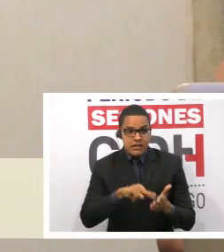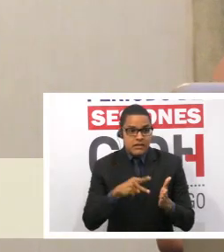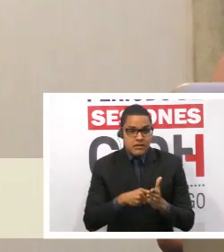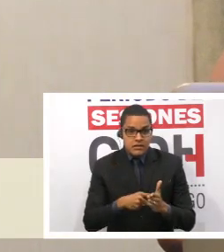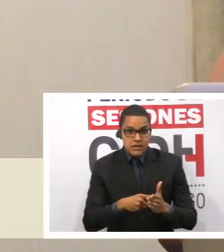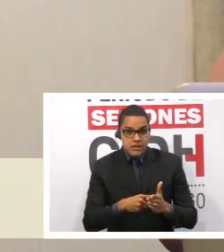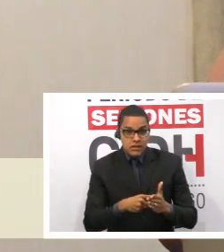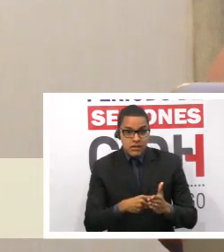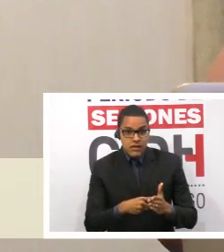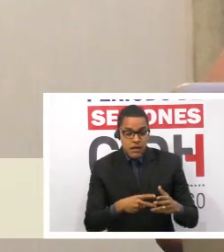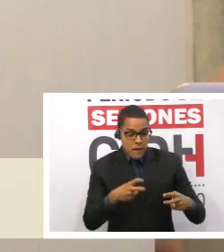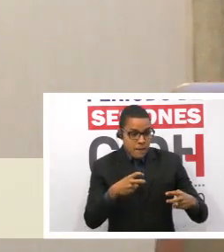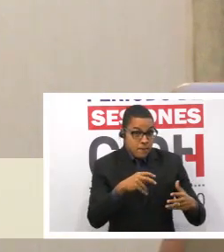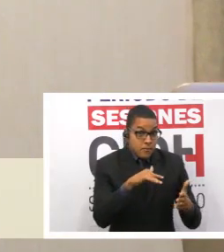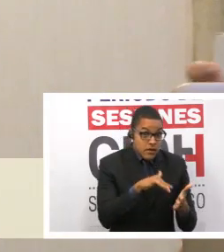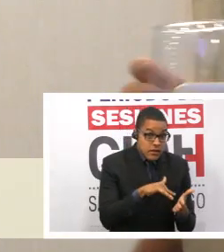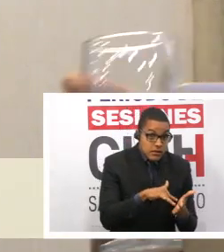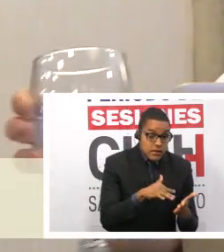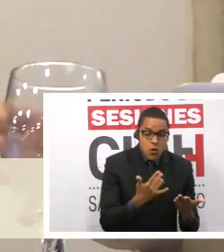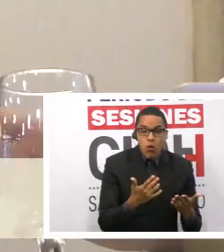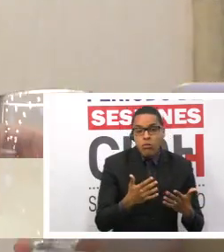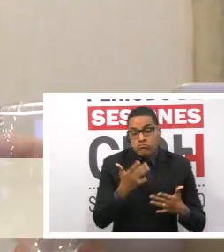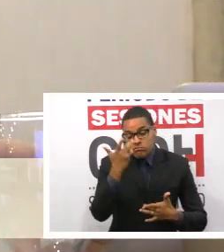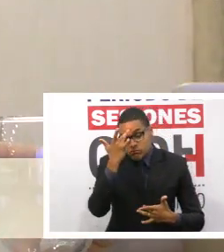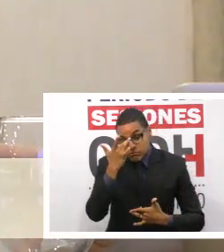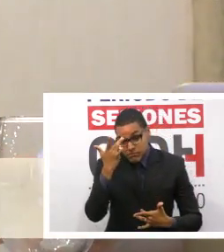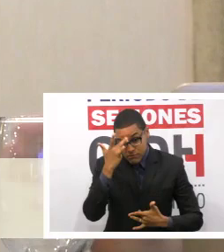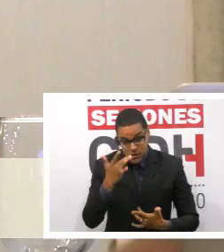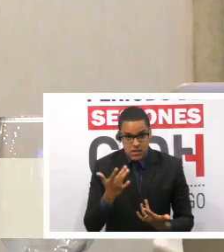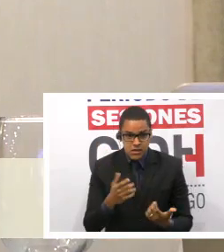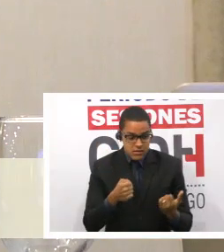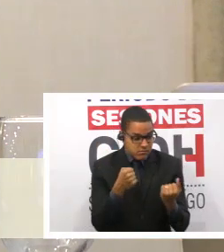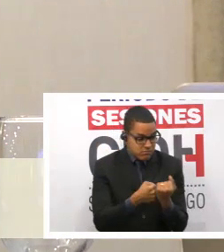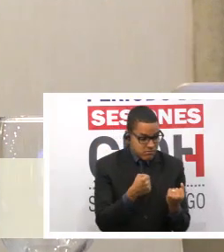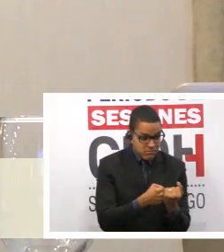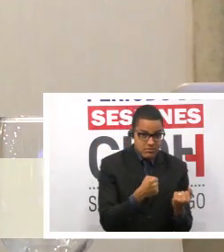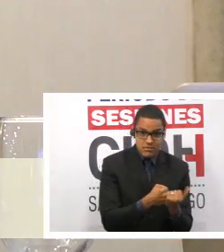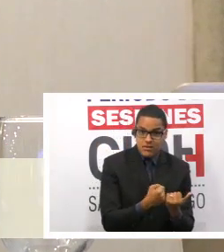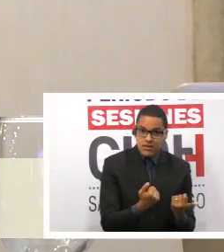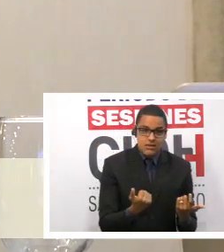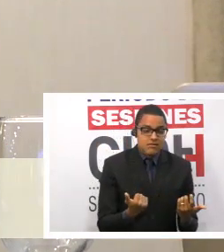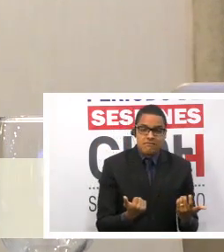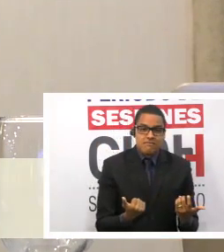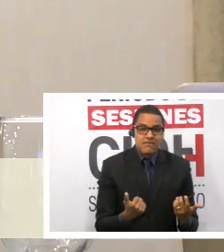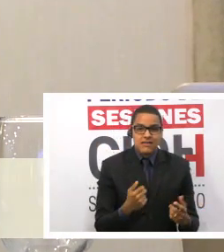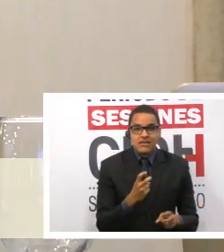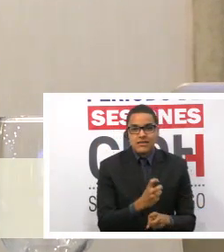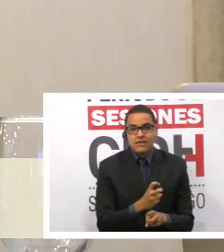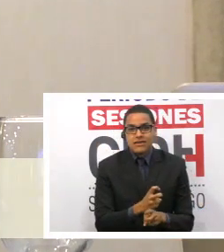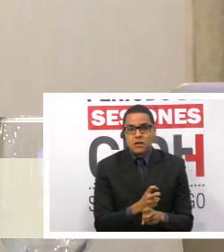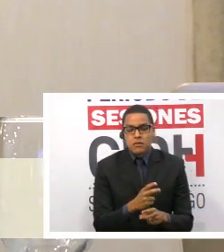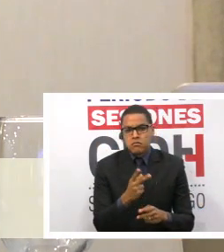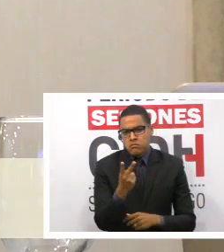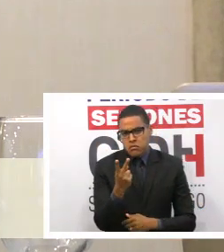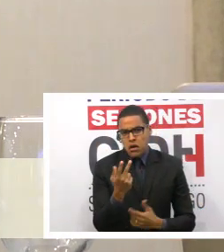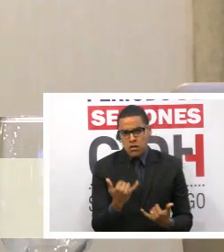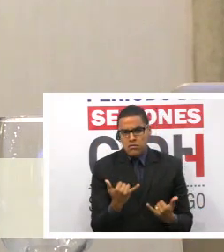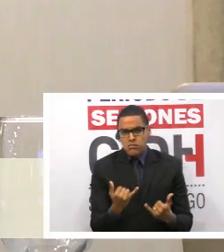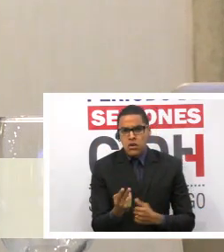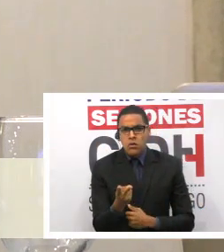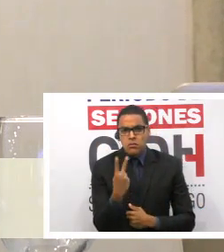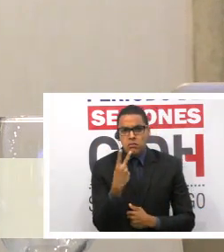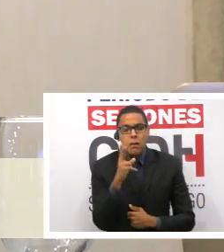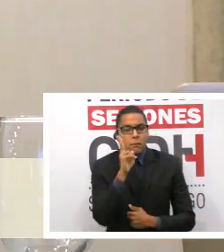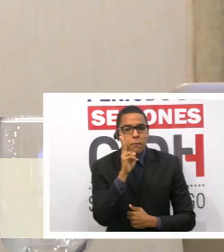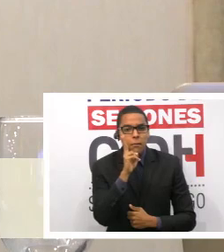la región afectando los derechos sociales dos ejemplos específicos voy a mostrar para ejemplificar la inadecuación de la